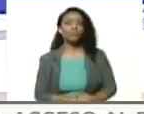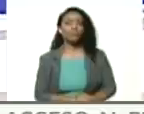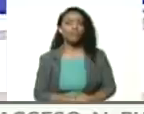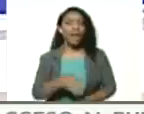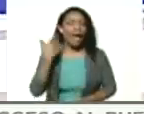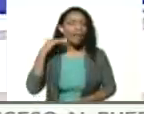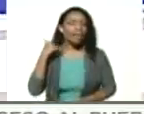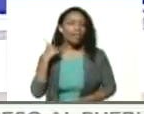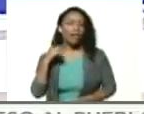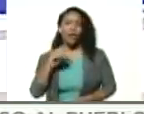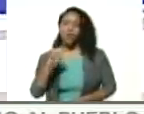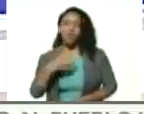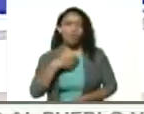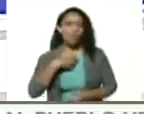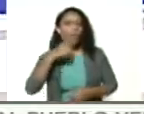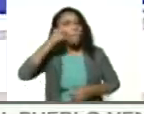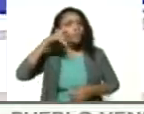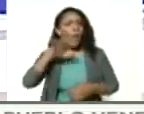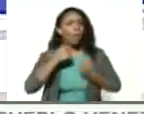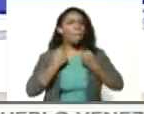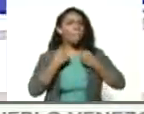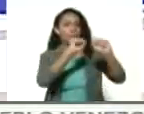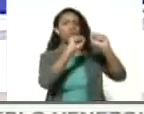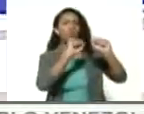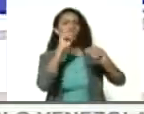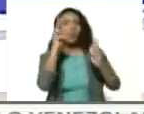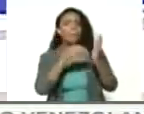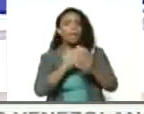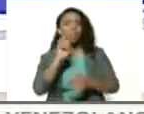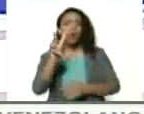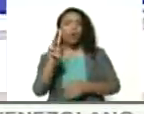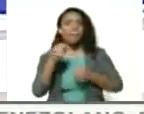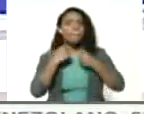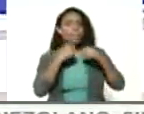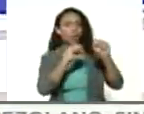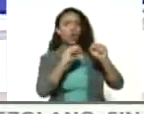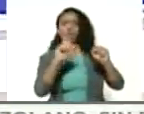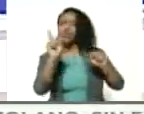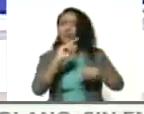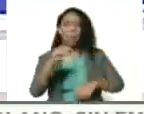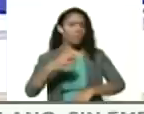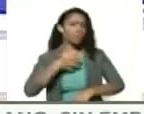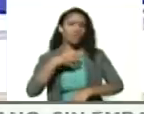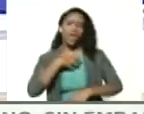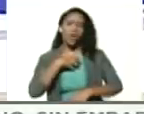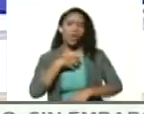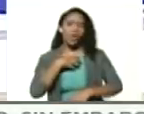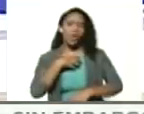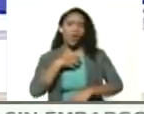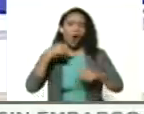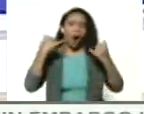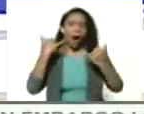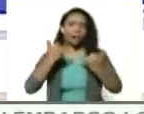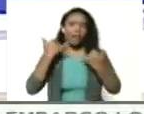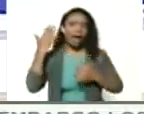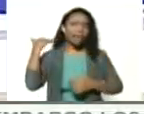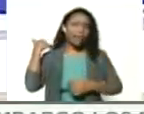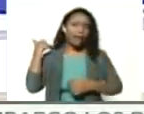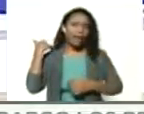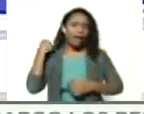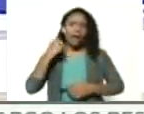El pueblo se los impidió en el 2002. No han podido ni